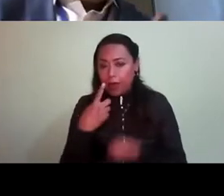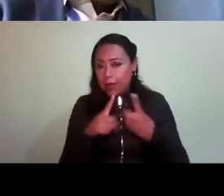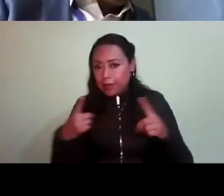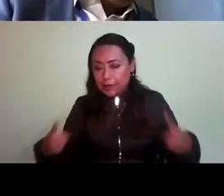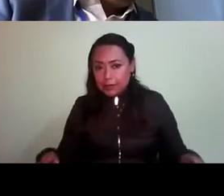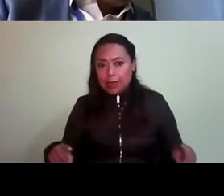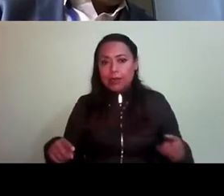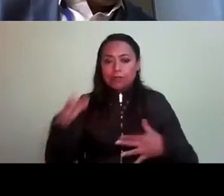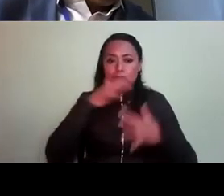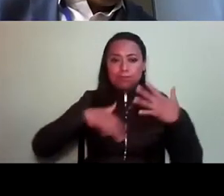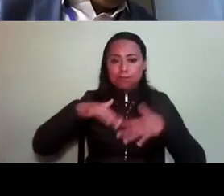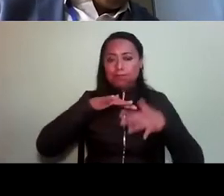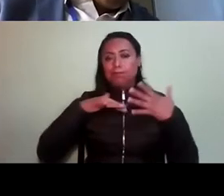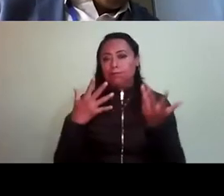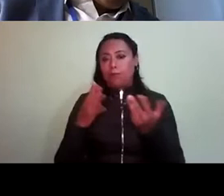de la ciudad.